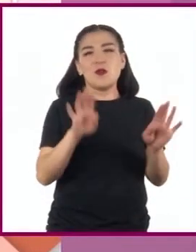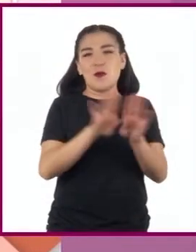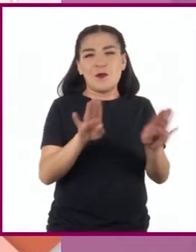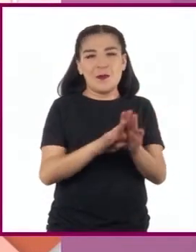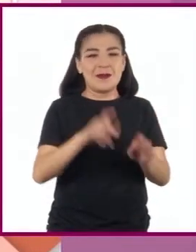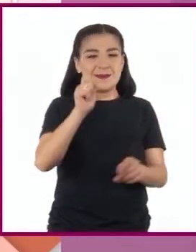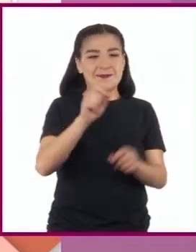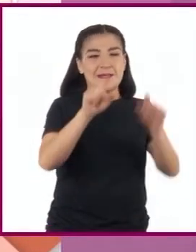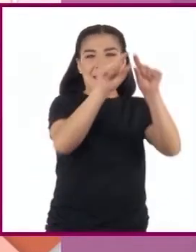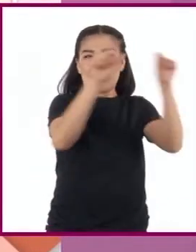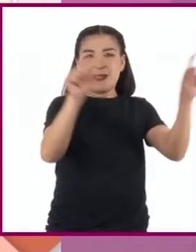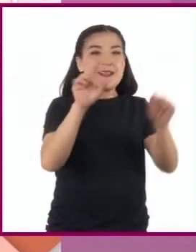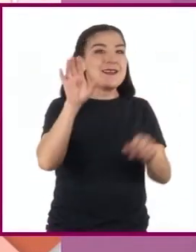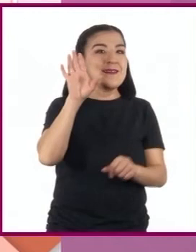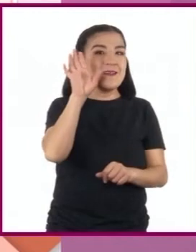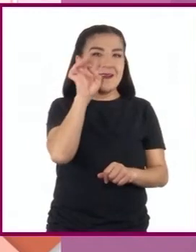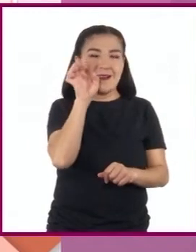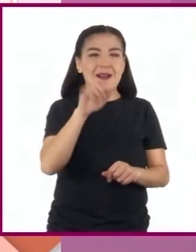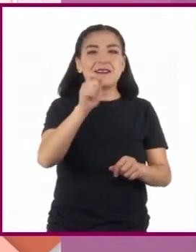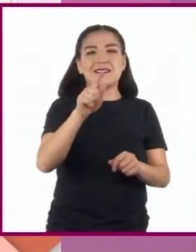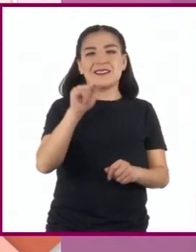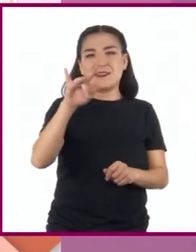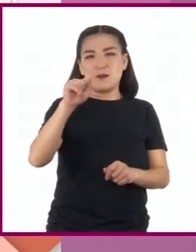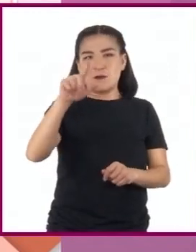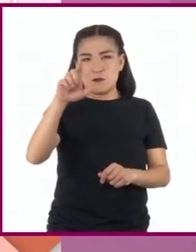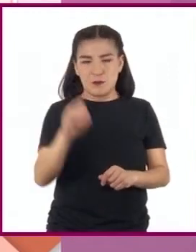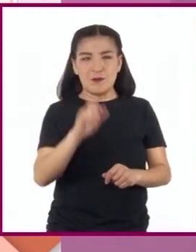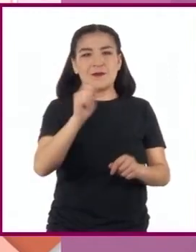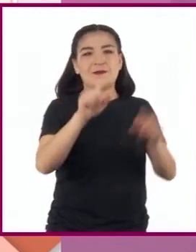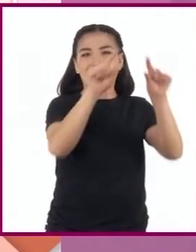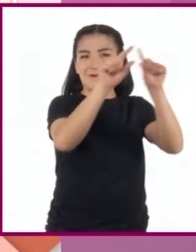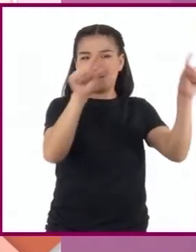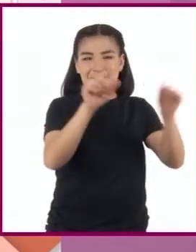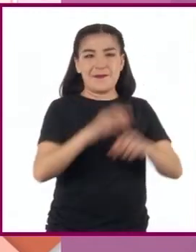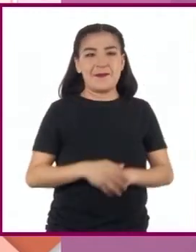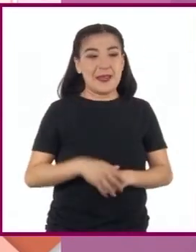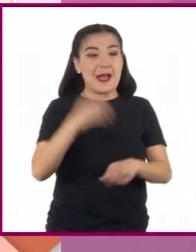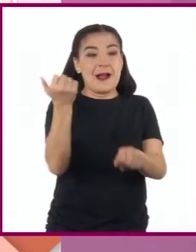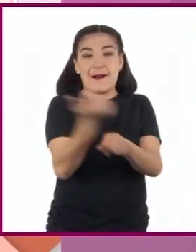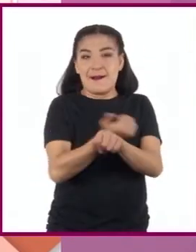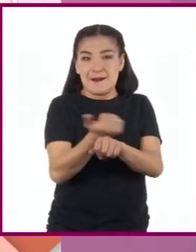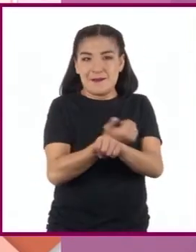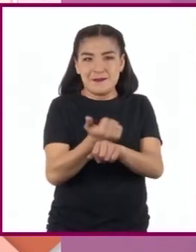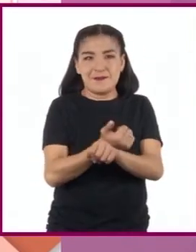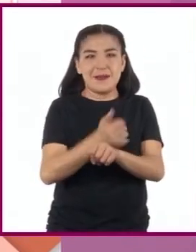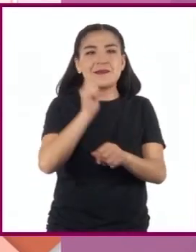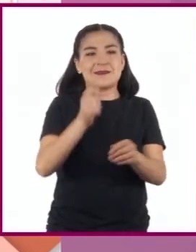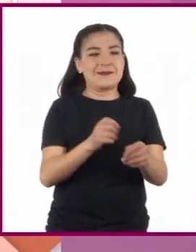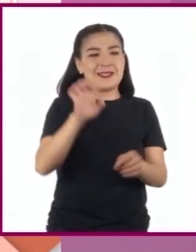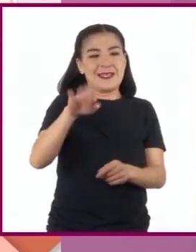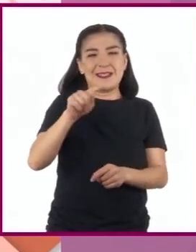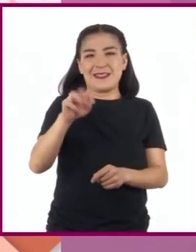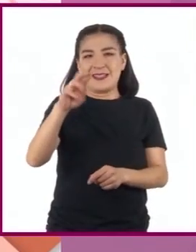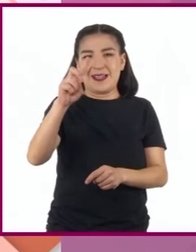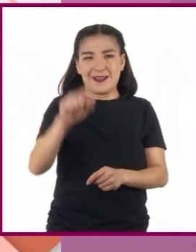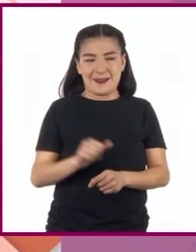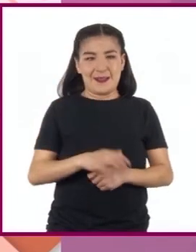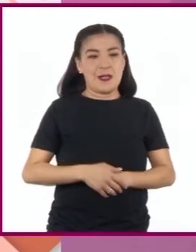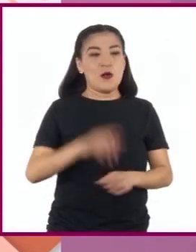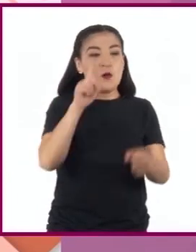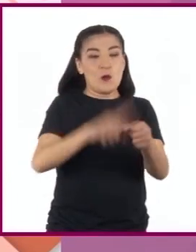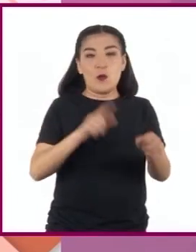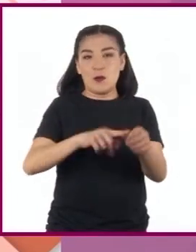con naranja el título y subtítulo, con amarillo la entrada, con